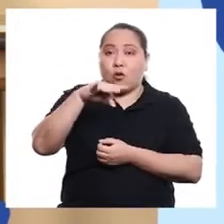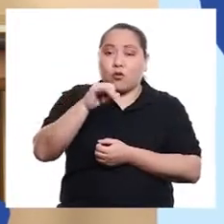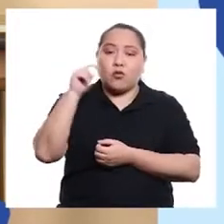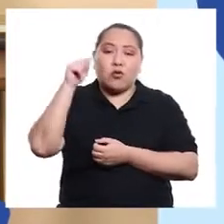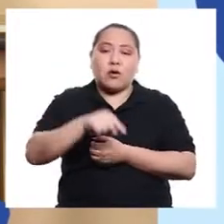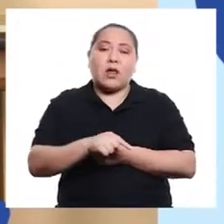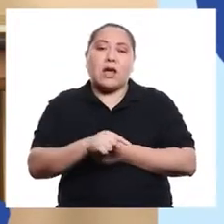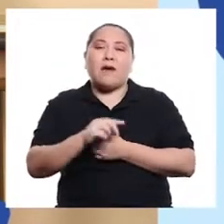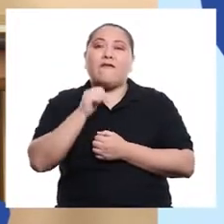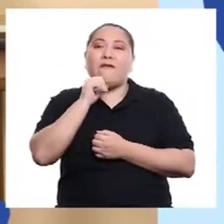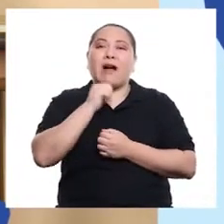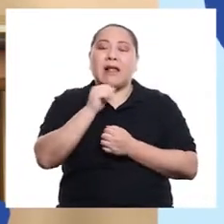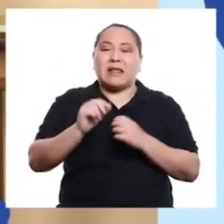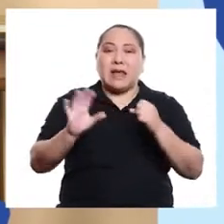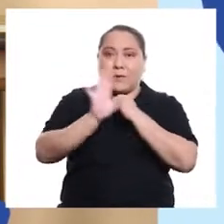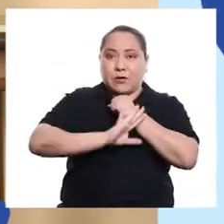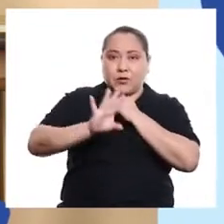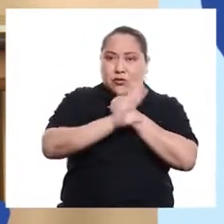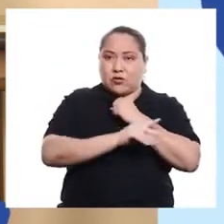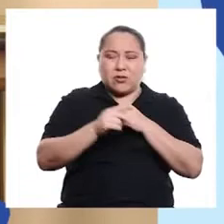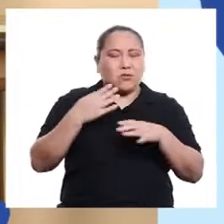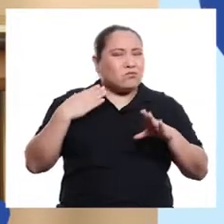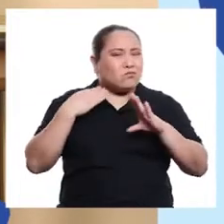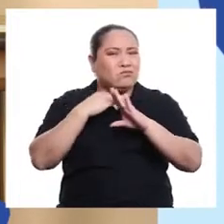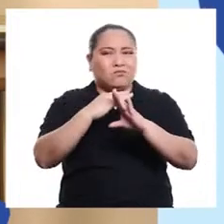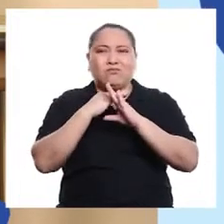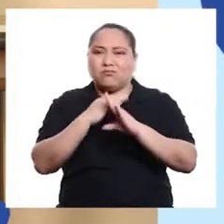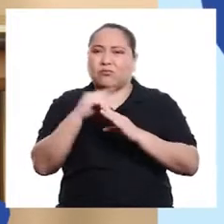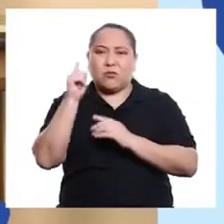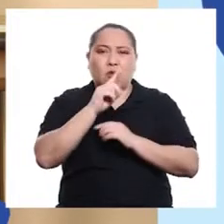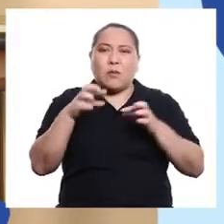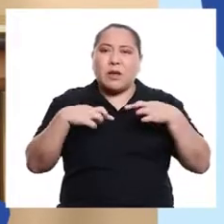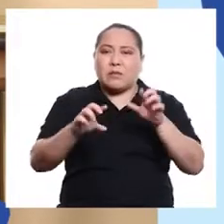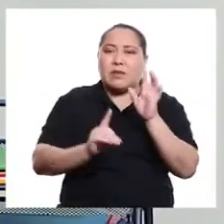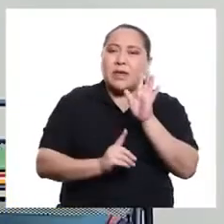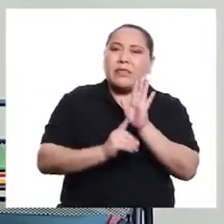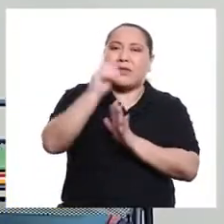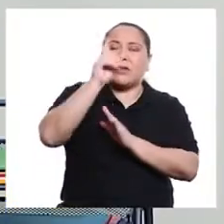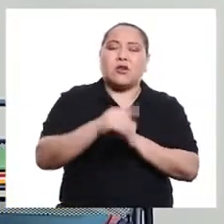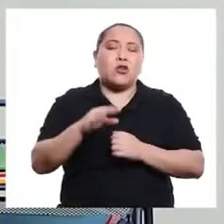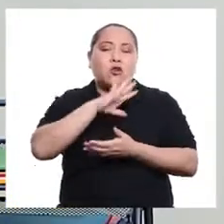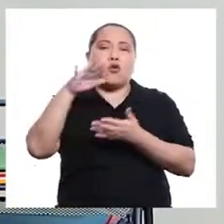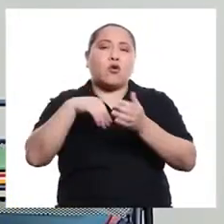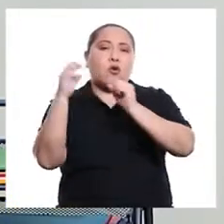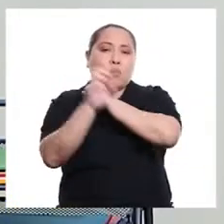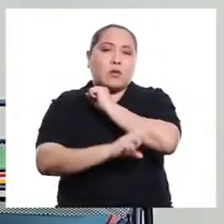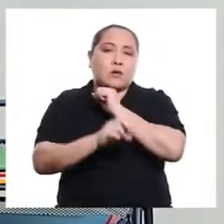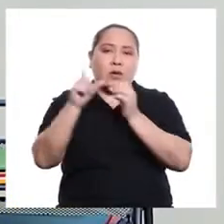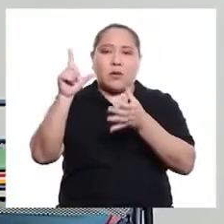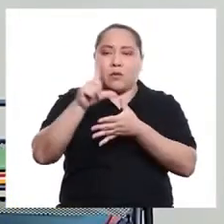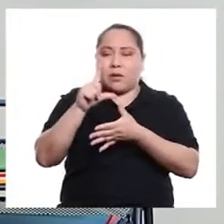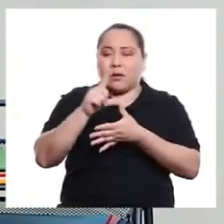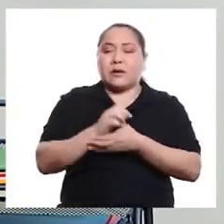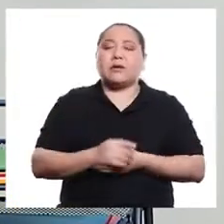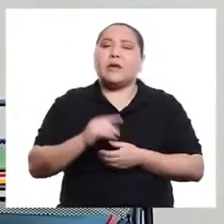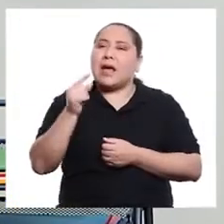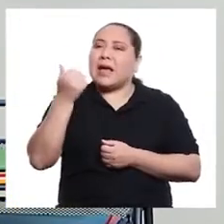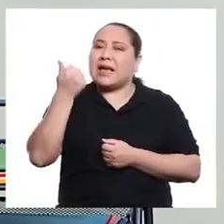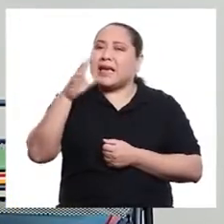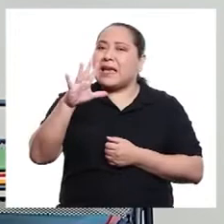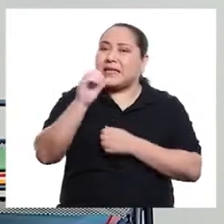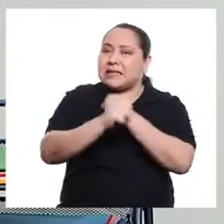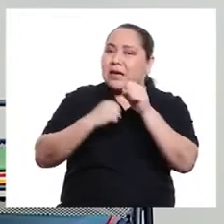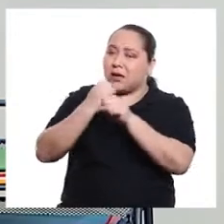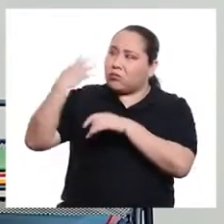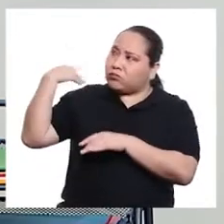el desarrollo social y económico en todos los países de América Latina. En los últimos 15 años, América Latina ha sido